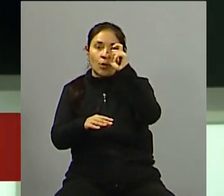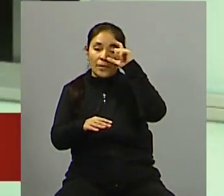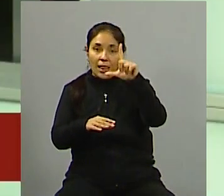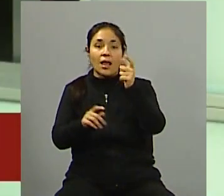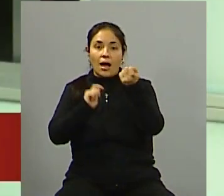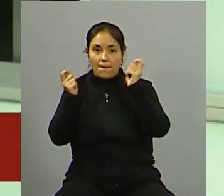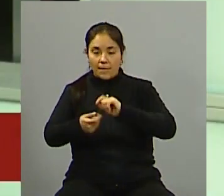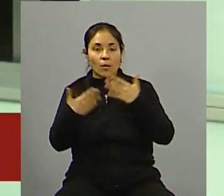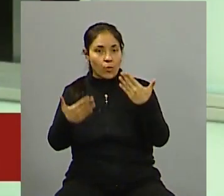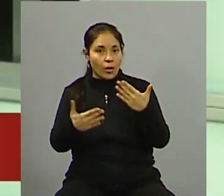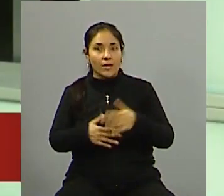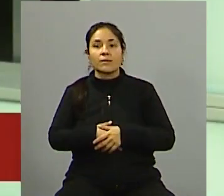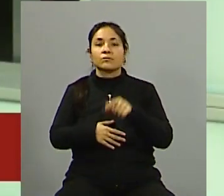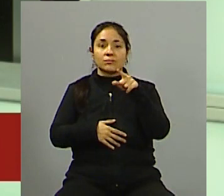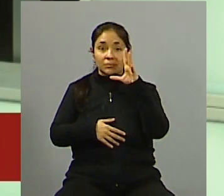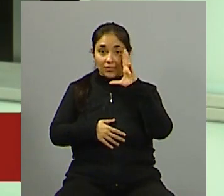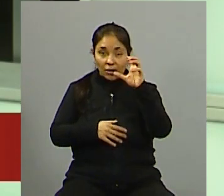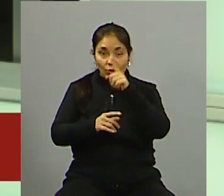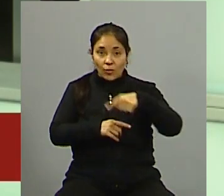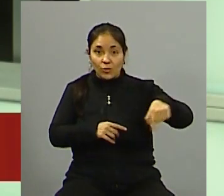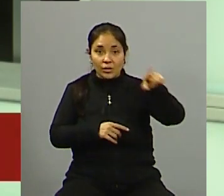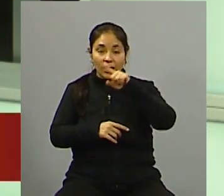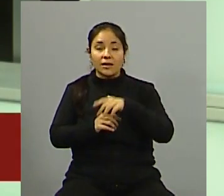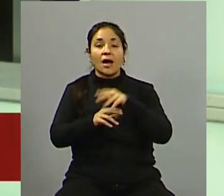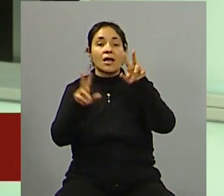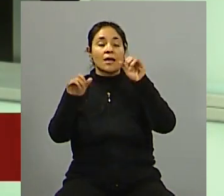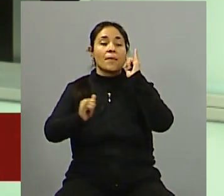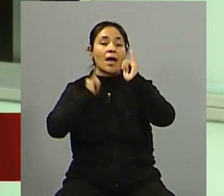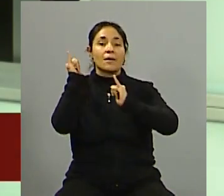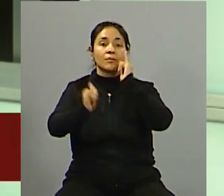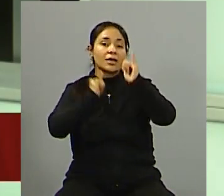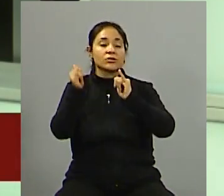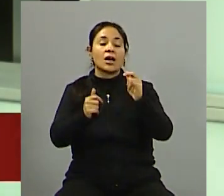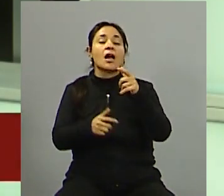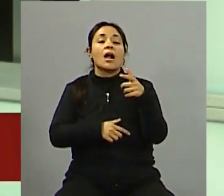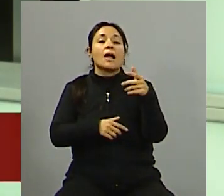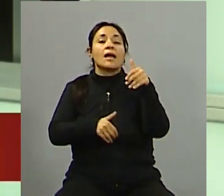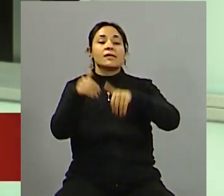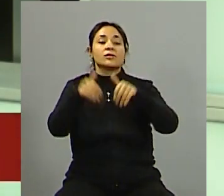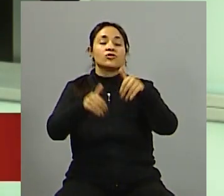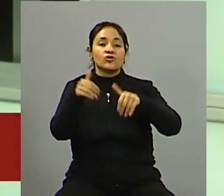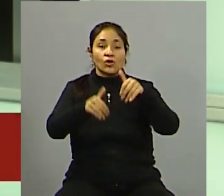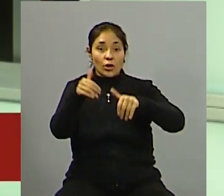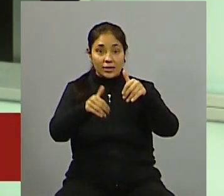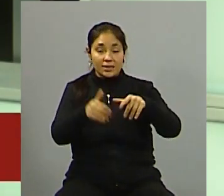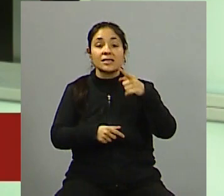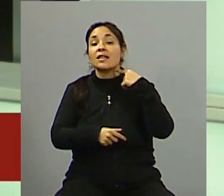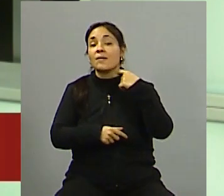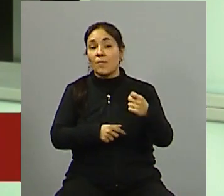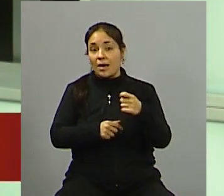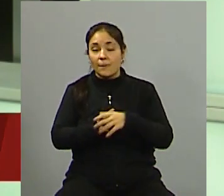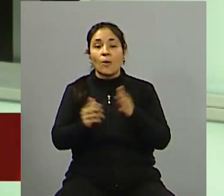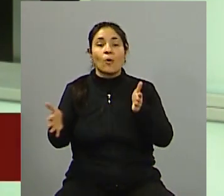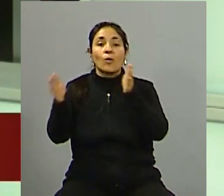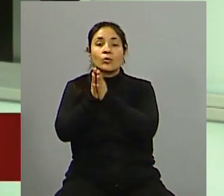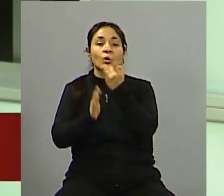el panorama. Bueno, les recordamos a ustedes que estamos hablando de las elecciones, del resultado electoral en España. Lo hacemos con